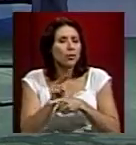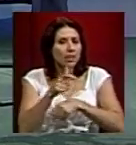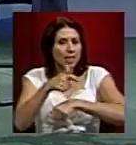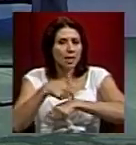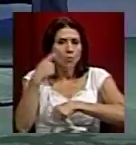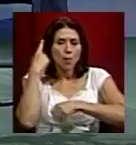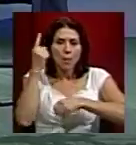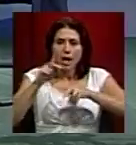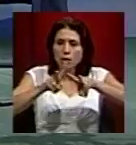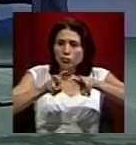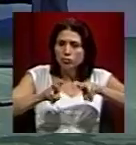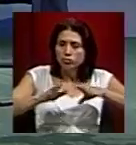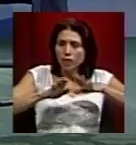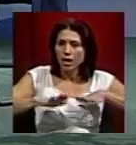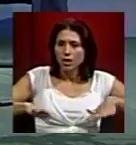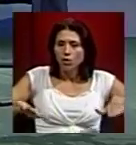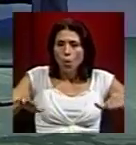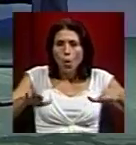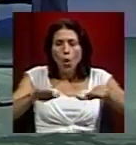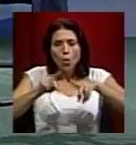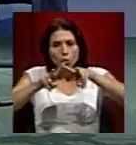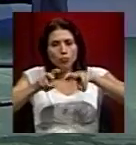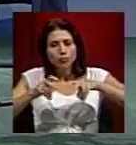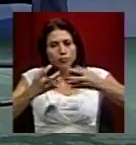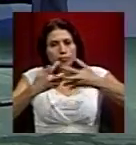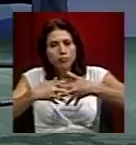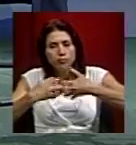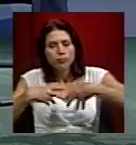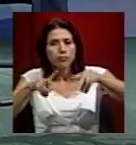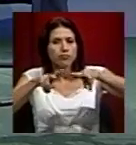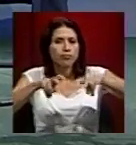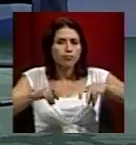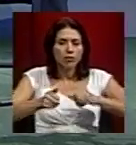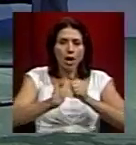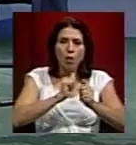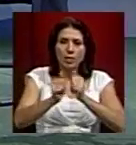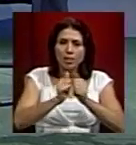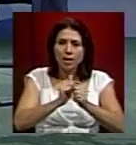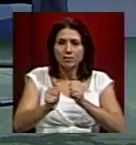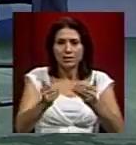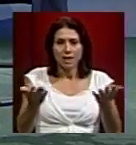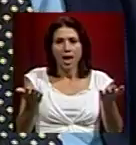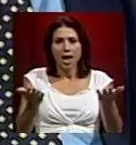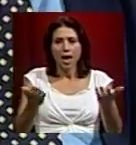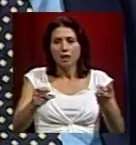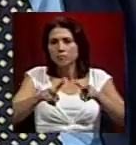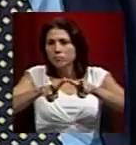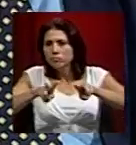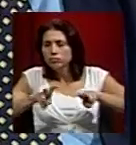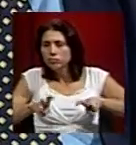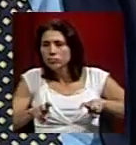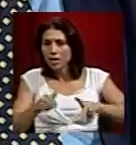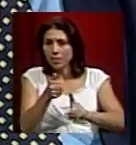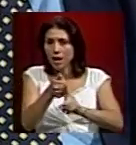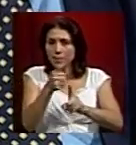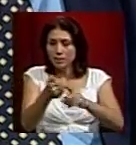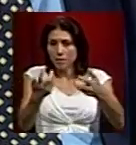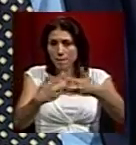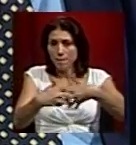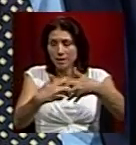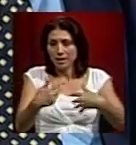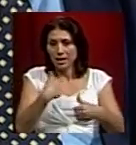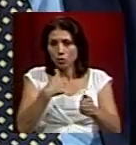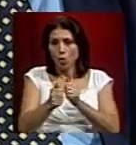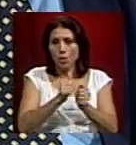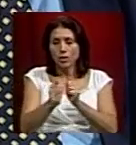análisis del entorno, de la industria, de la competencia, de la misma empresa en la que yo